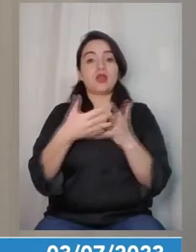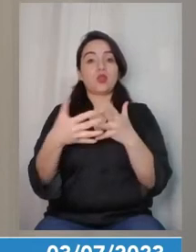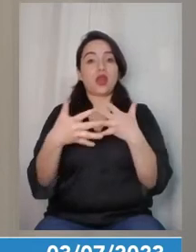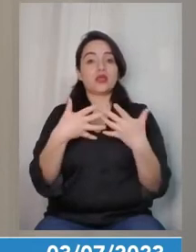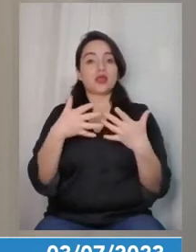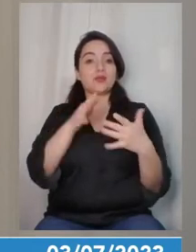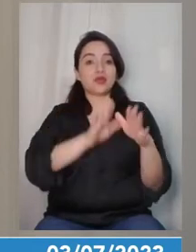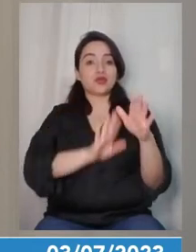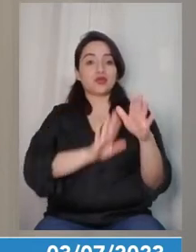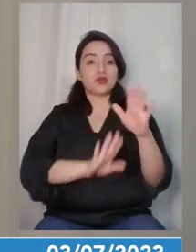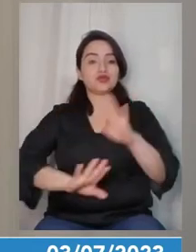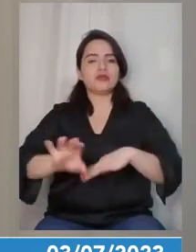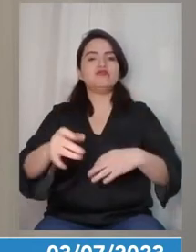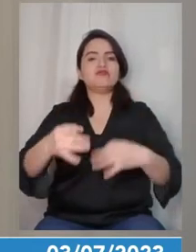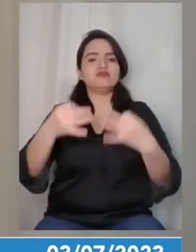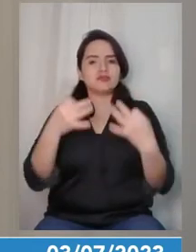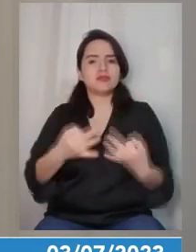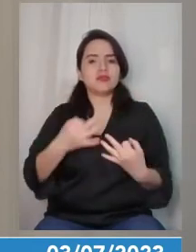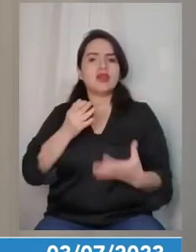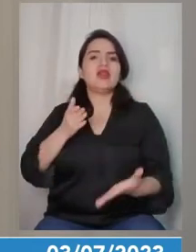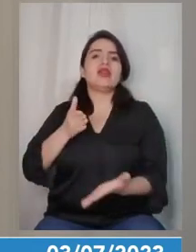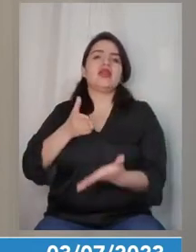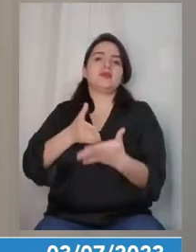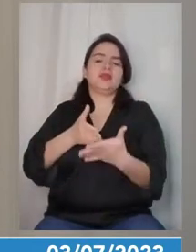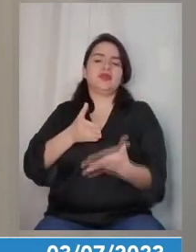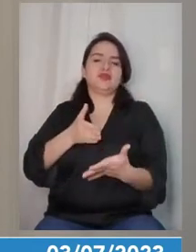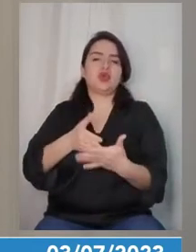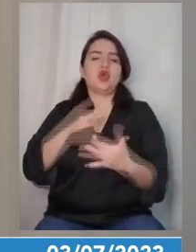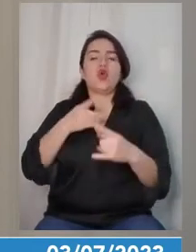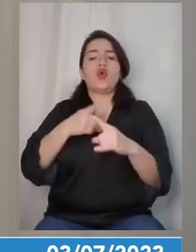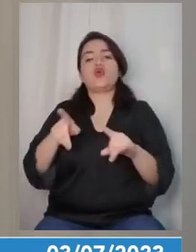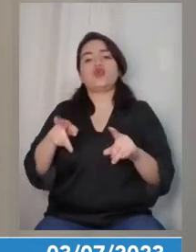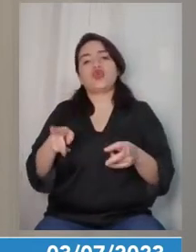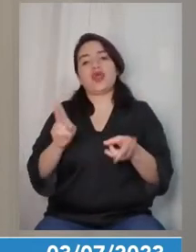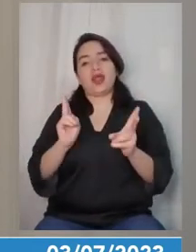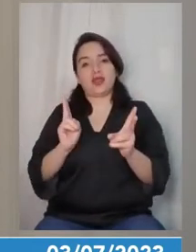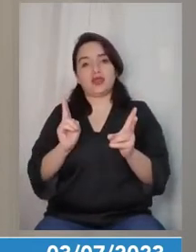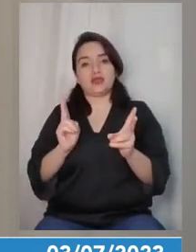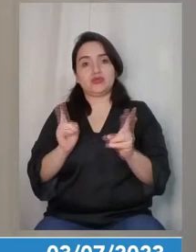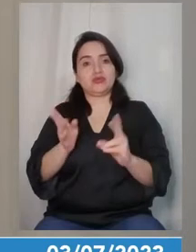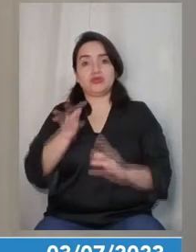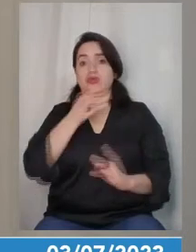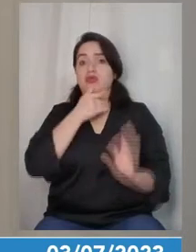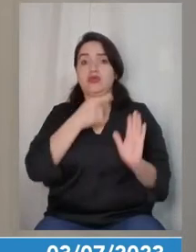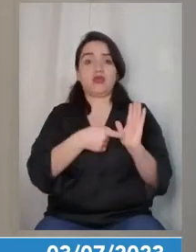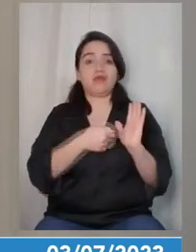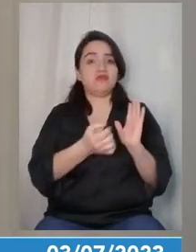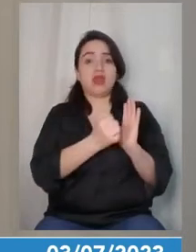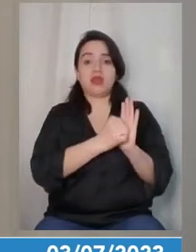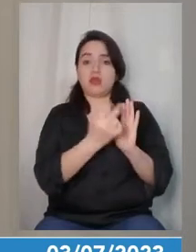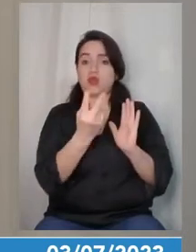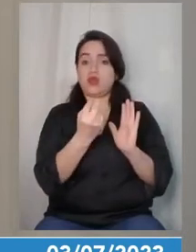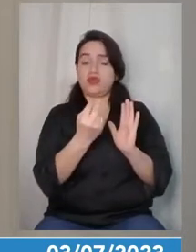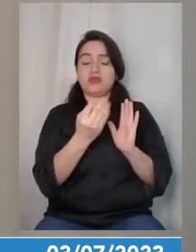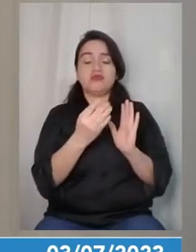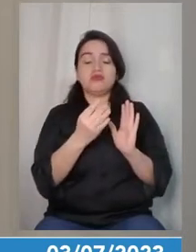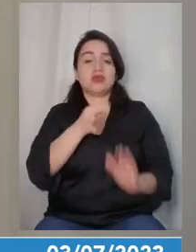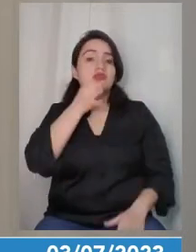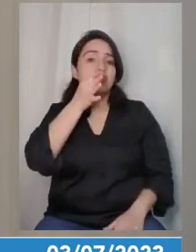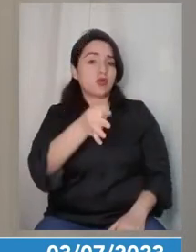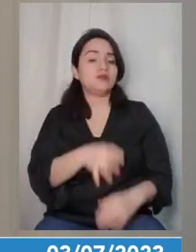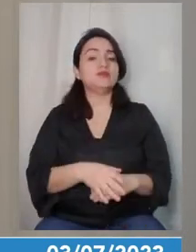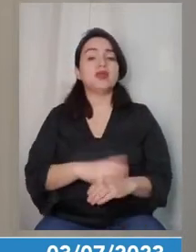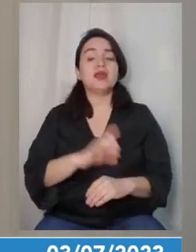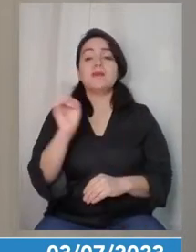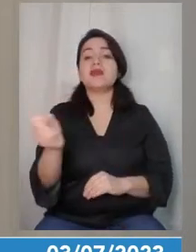y restricciones de otros derechos. Y eso tampoco está en el artículo 12, que, como les insisto, es el primer artículo, ¿no es cierto?, y por lo tanto va a ser